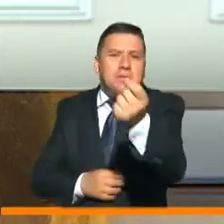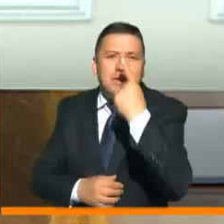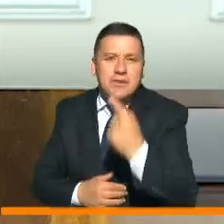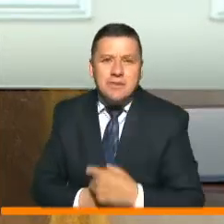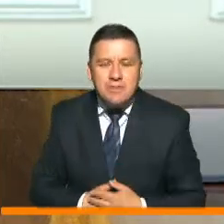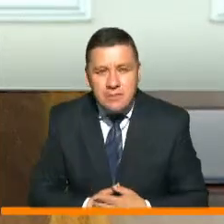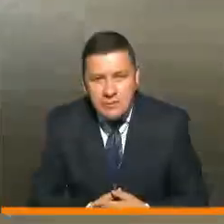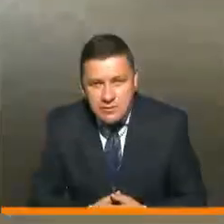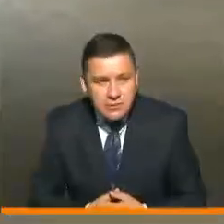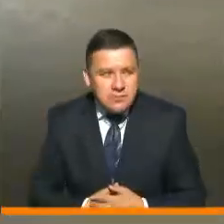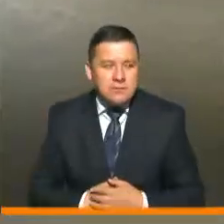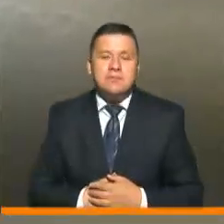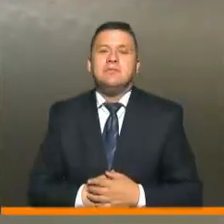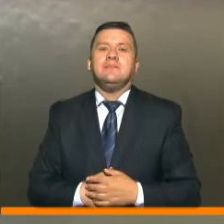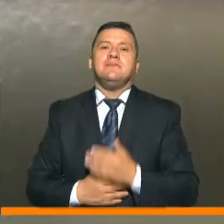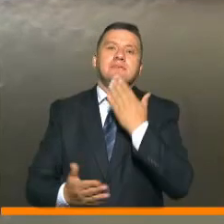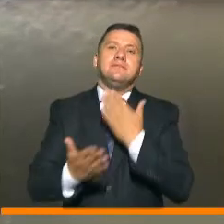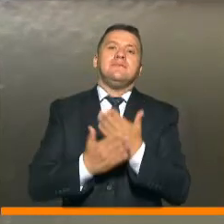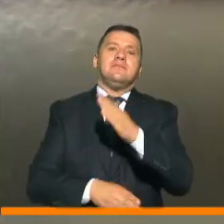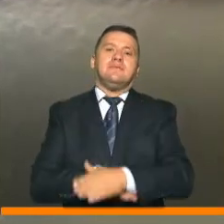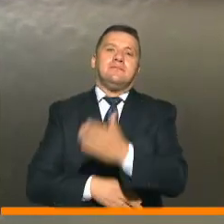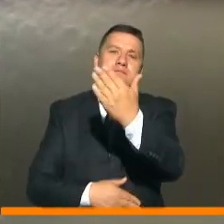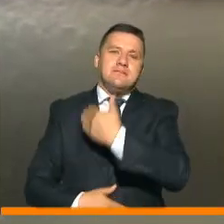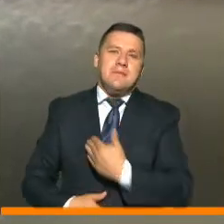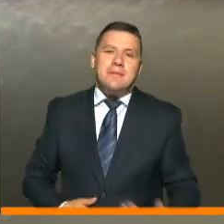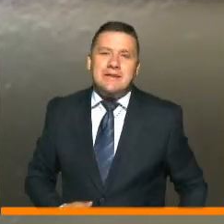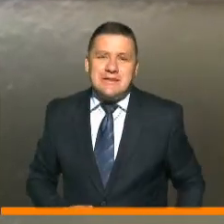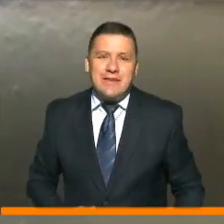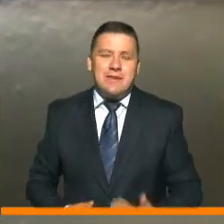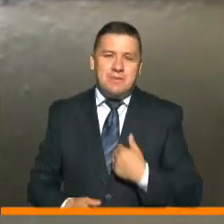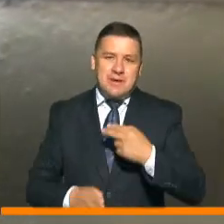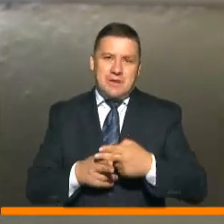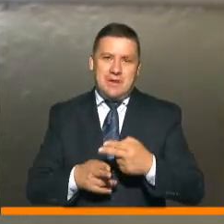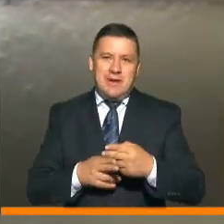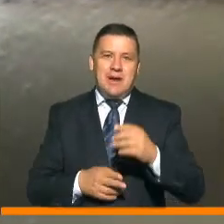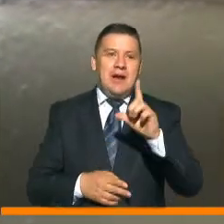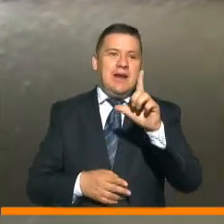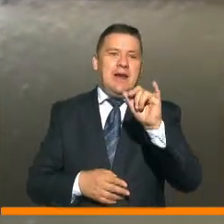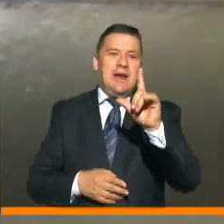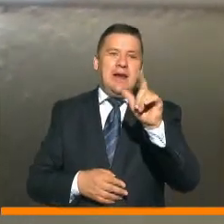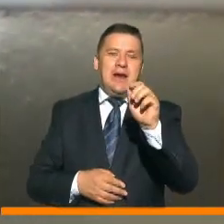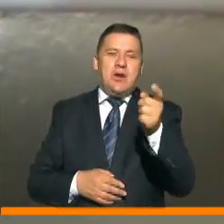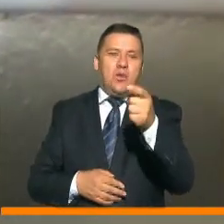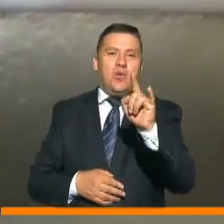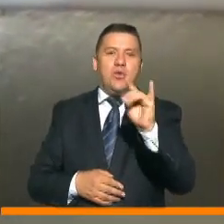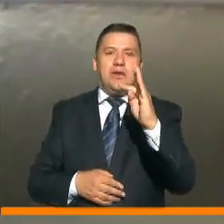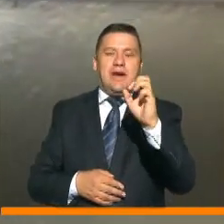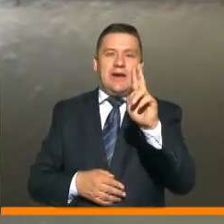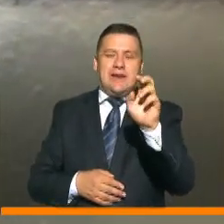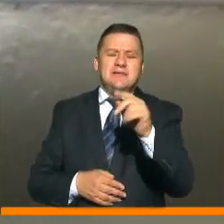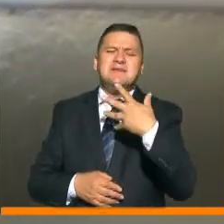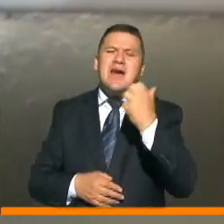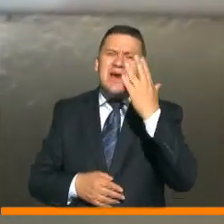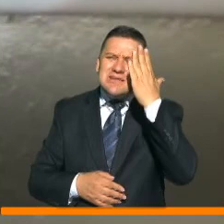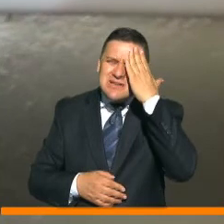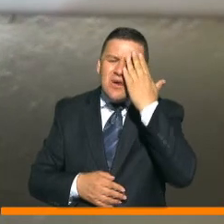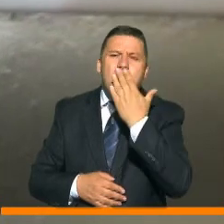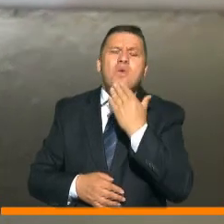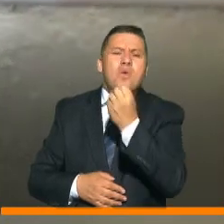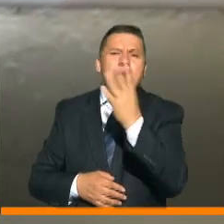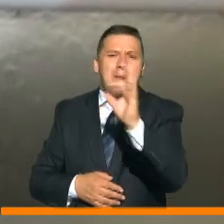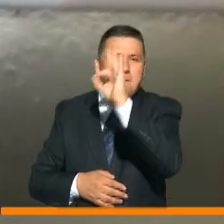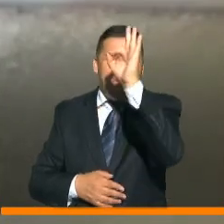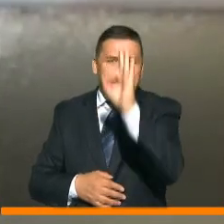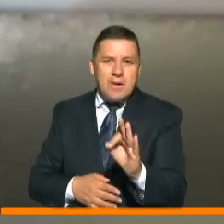tenemos? Buenas tardes, señor presidente. Mi nombre es Liliana Gutiérrez y quisiera saber a qué porcentaje